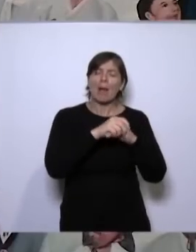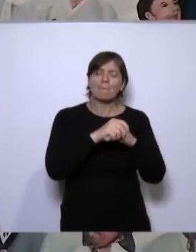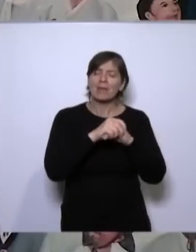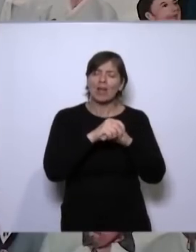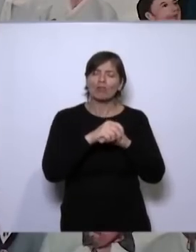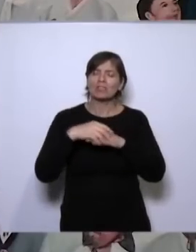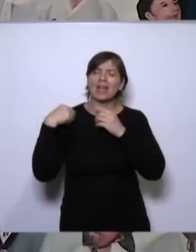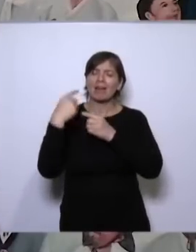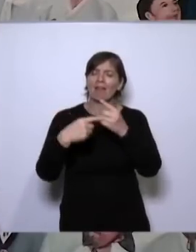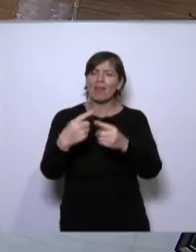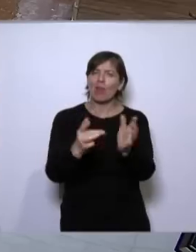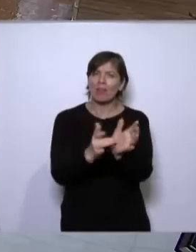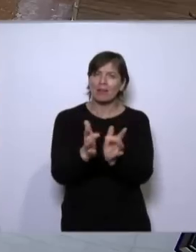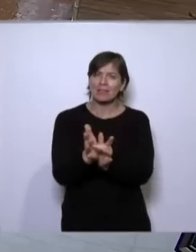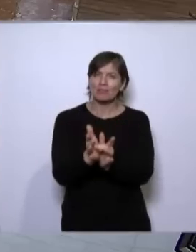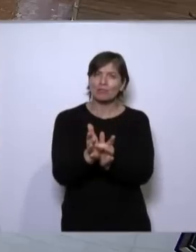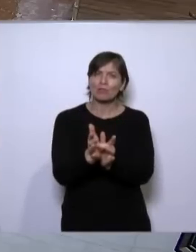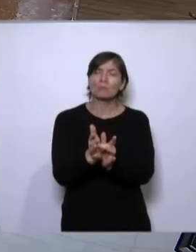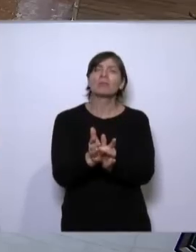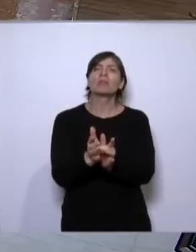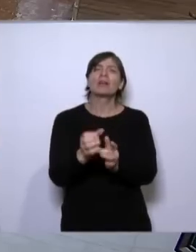y coherederos de Cristo,